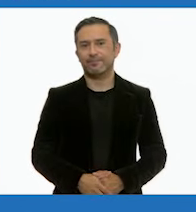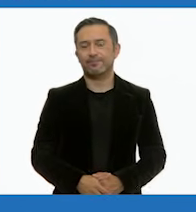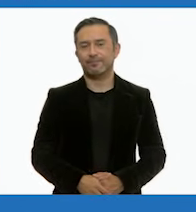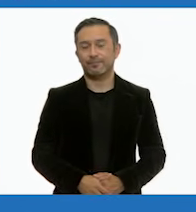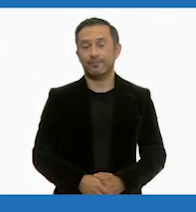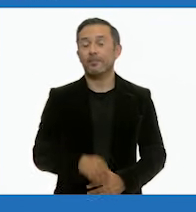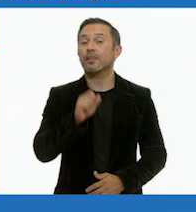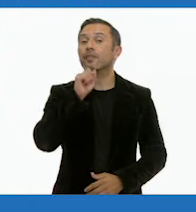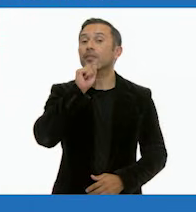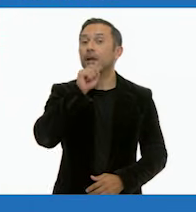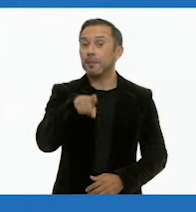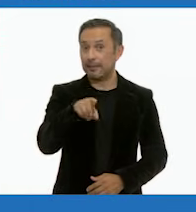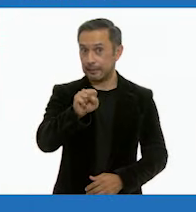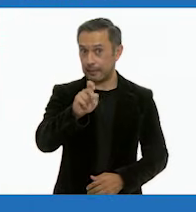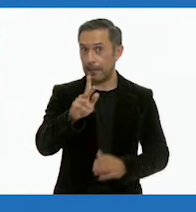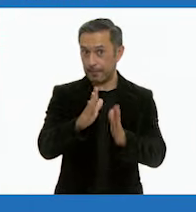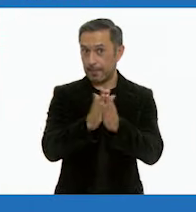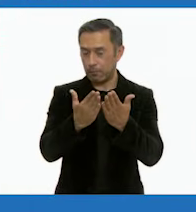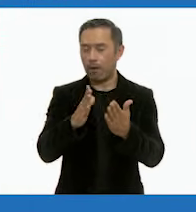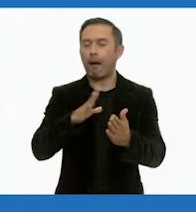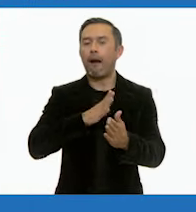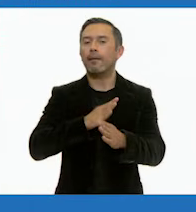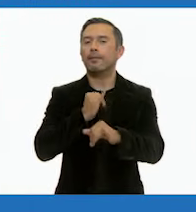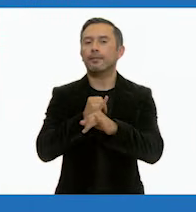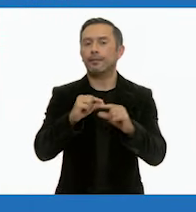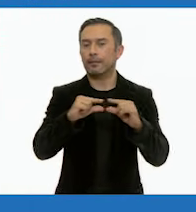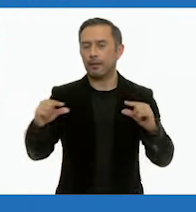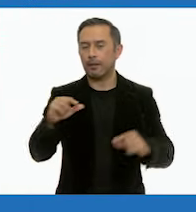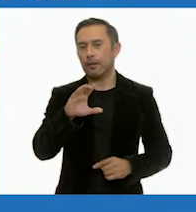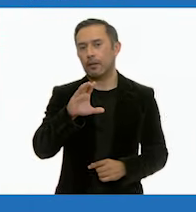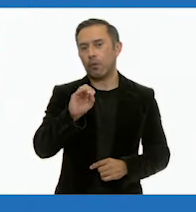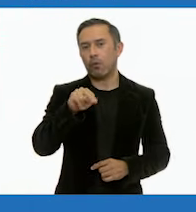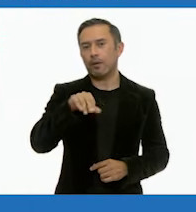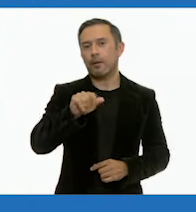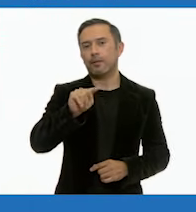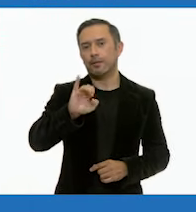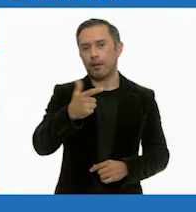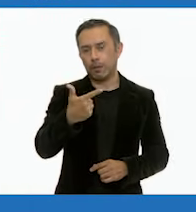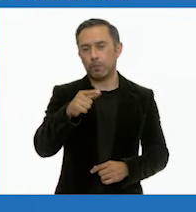También puedes encontrar los libros de texto en la página